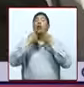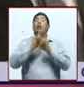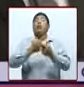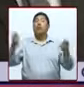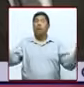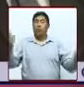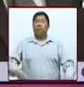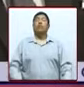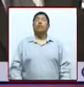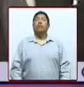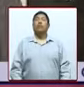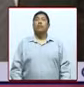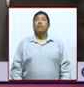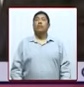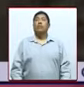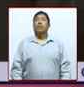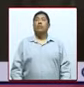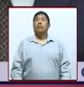declaración.